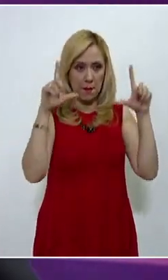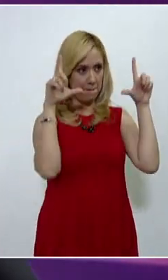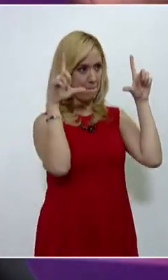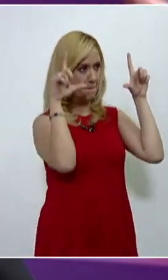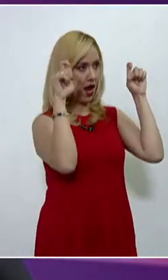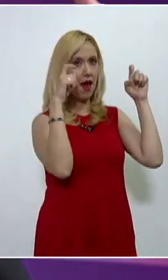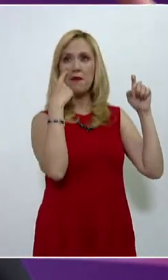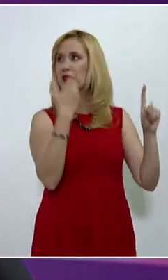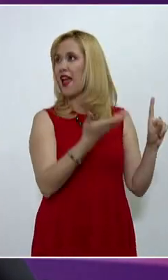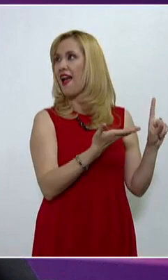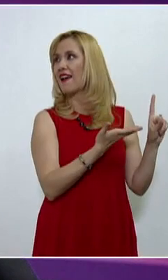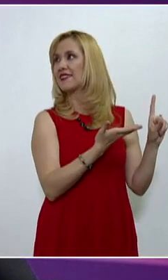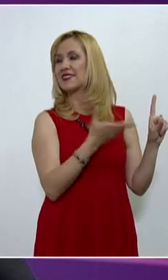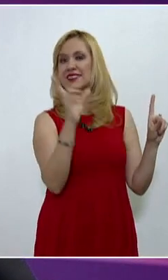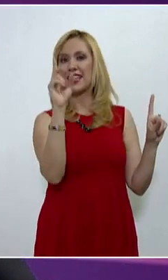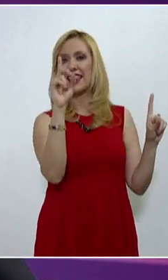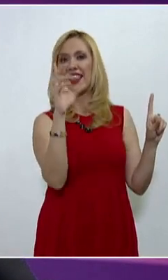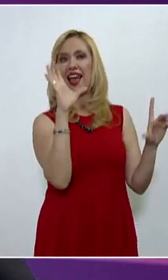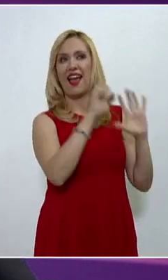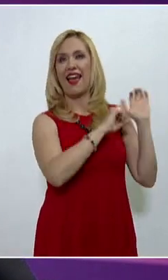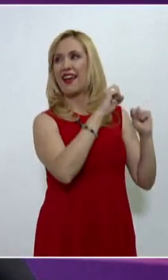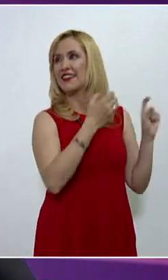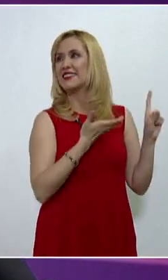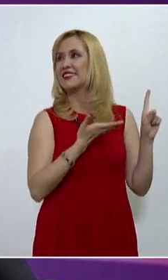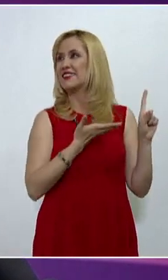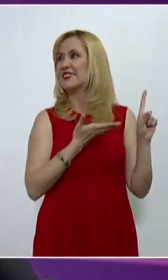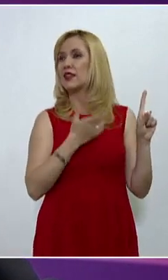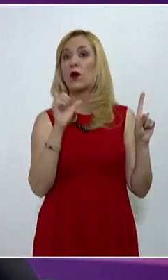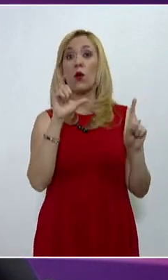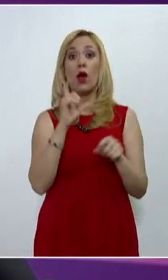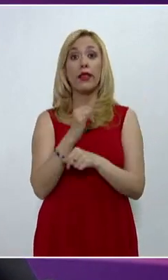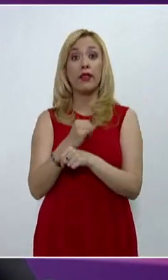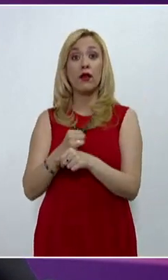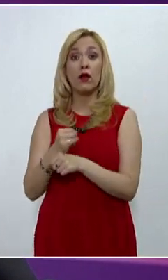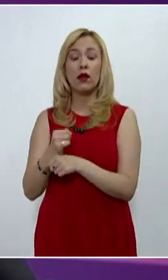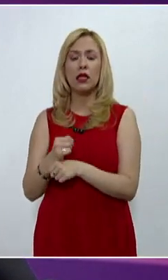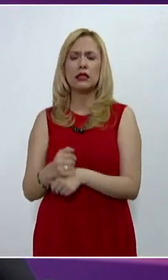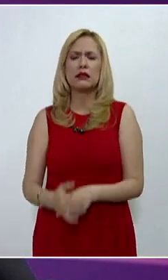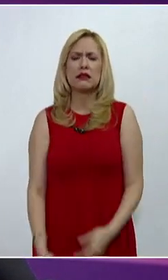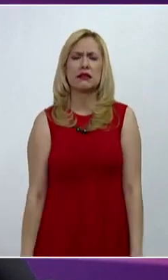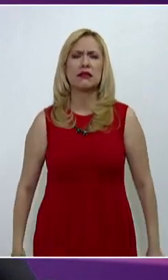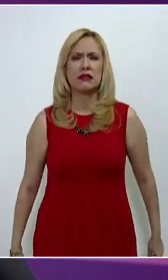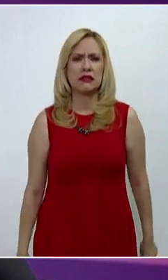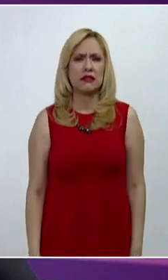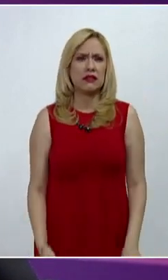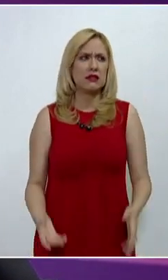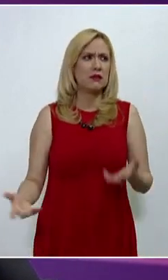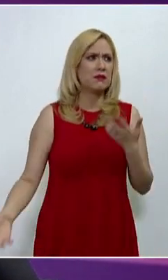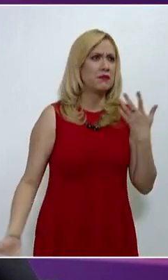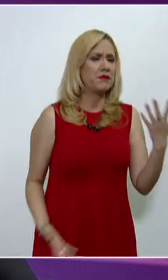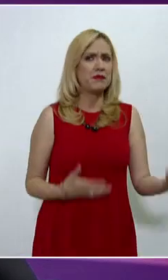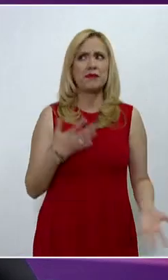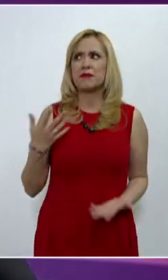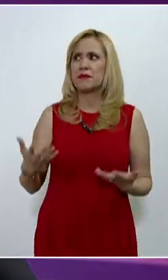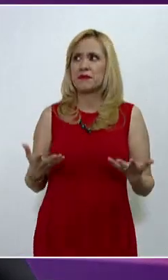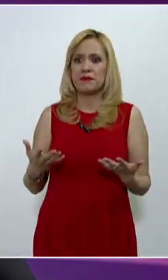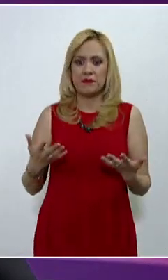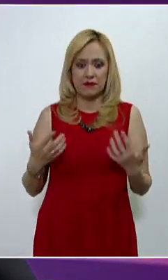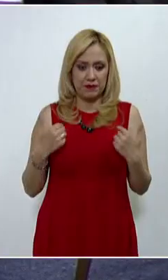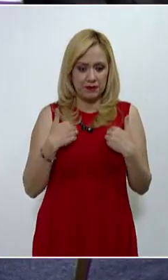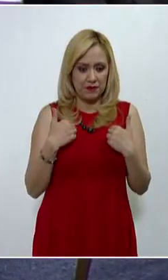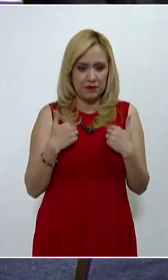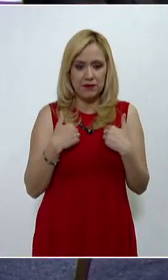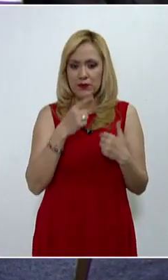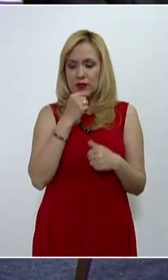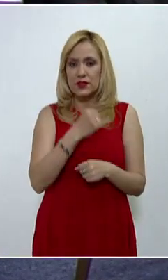medios de mira, que tenemos aquí a 30 detenidos, pero ya para realizar la investigación, la peor forma en la que puedes investigar, o sea, cuando eres un detective,